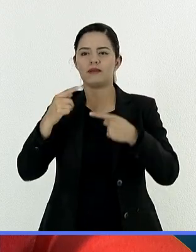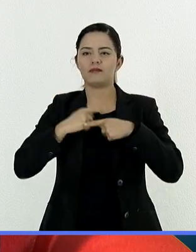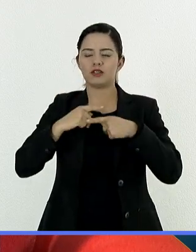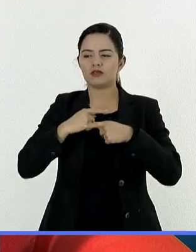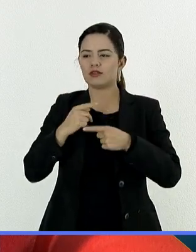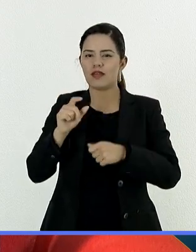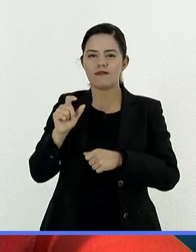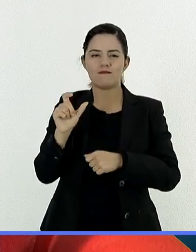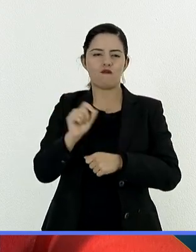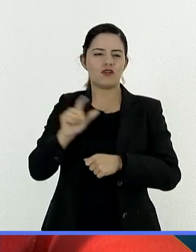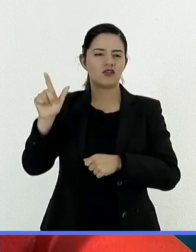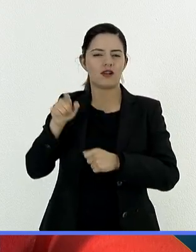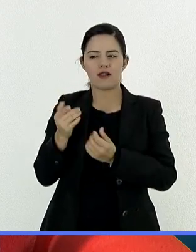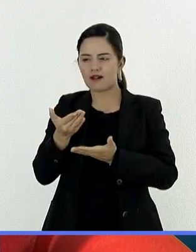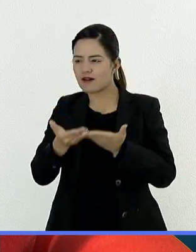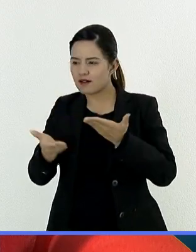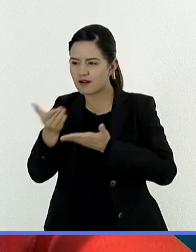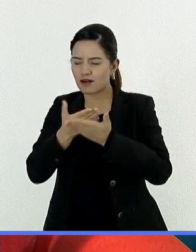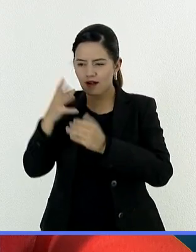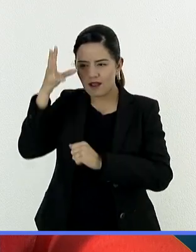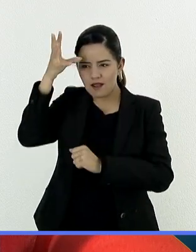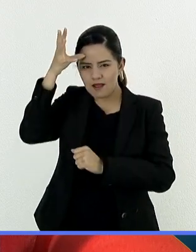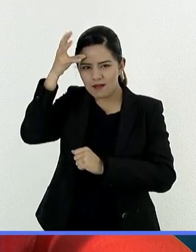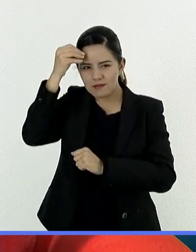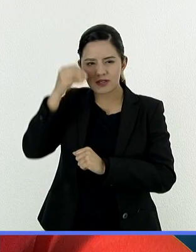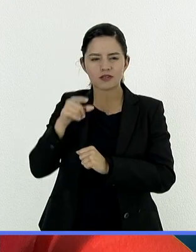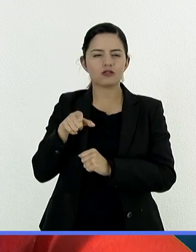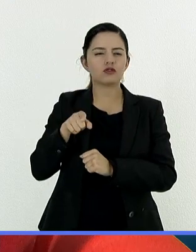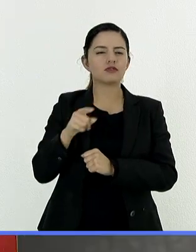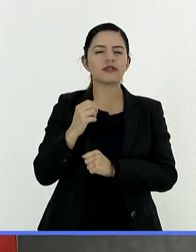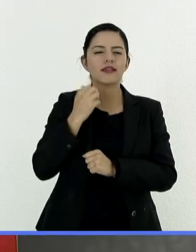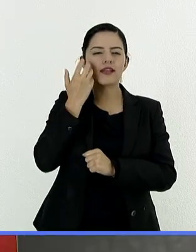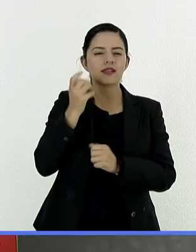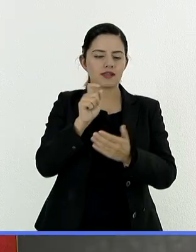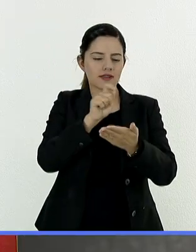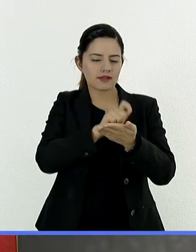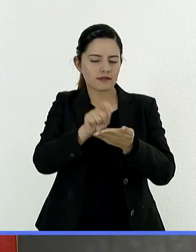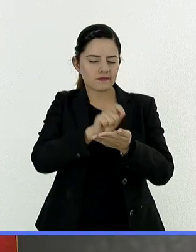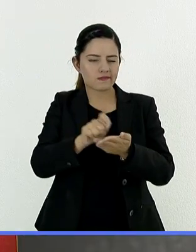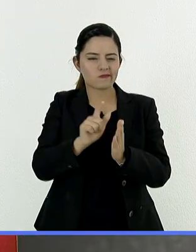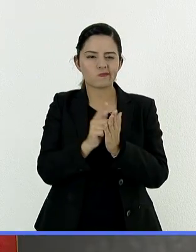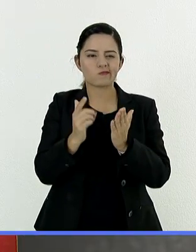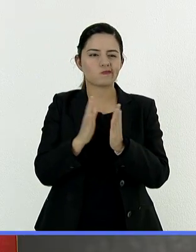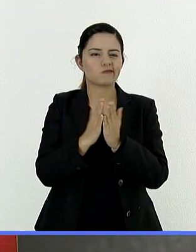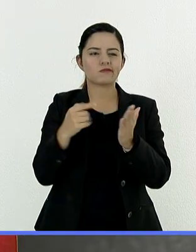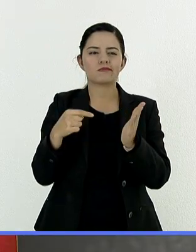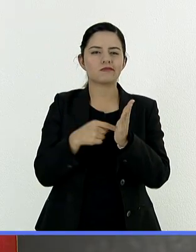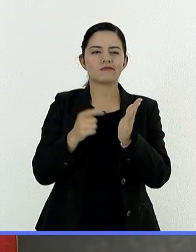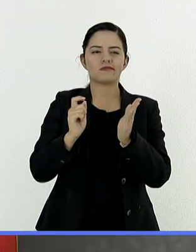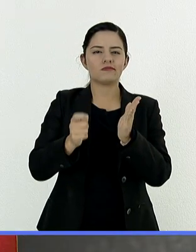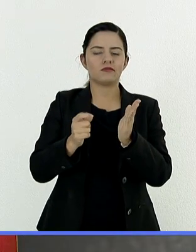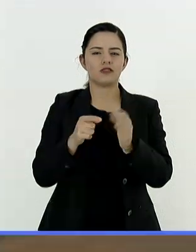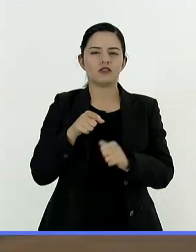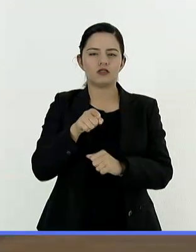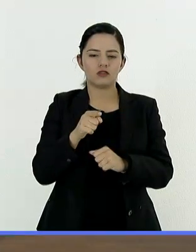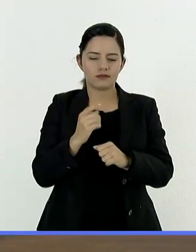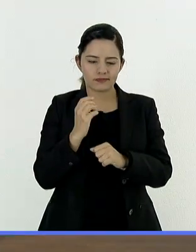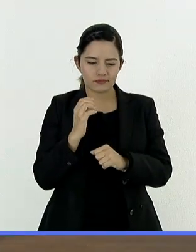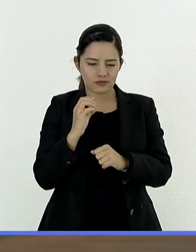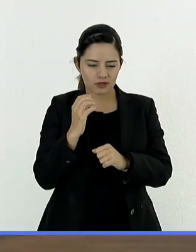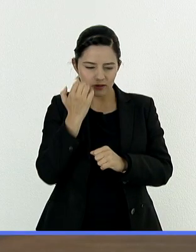especialidades también qué es lo que querían retratar qué es lo que significa este libro en particular exploraciones del mundo